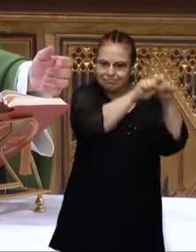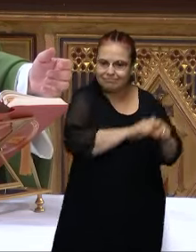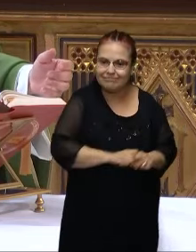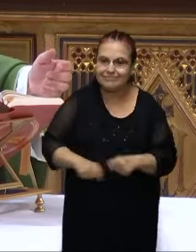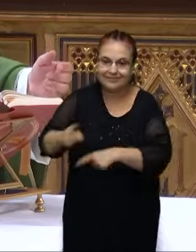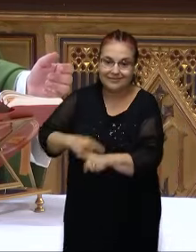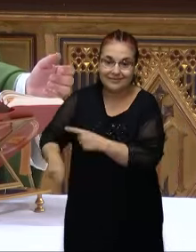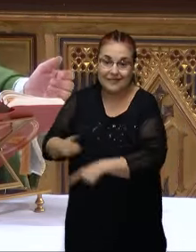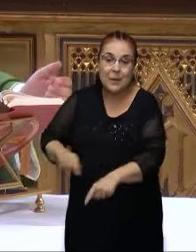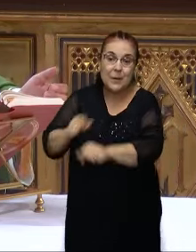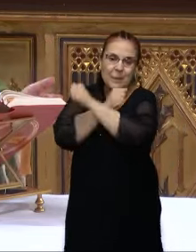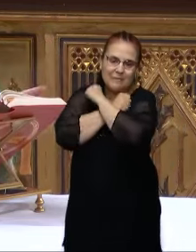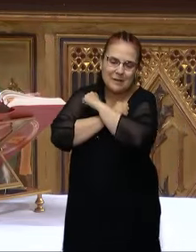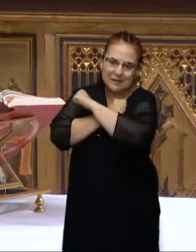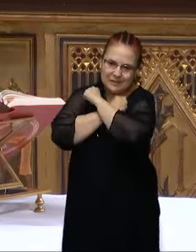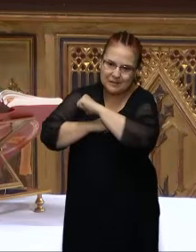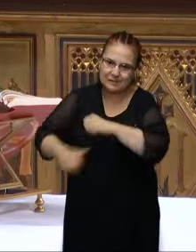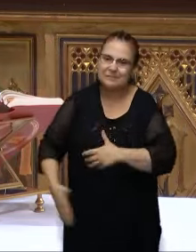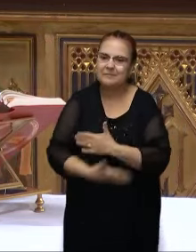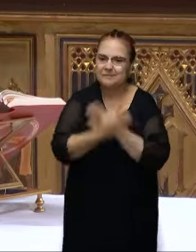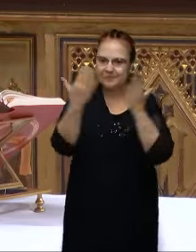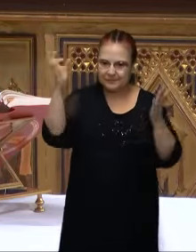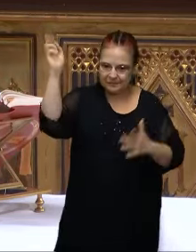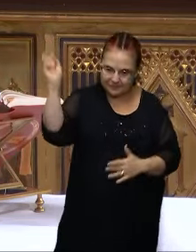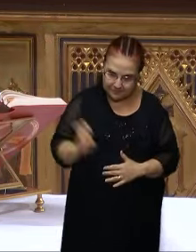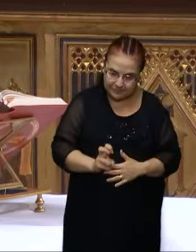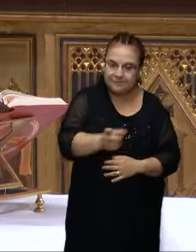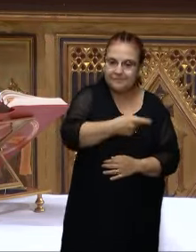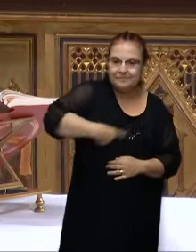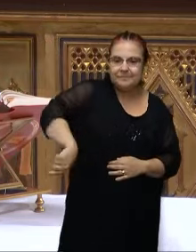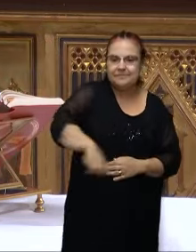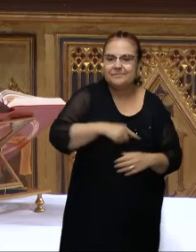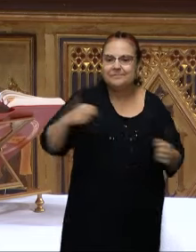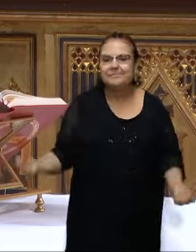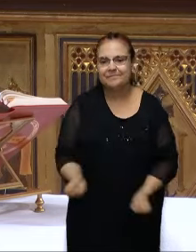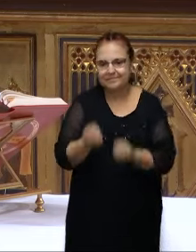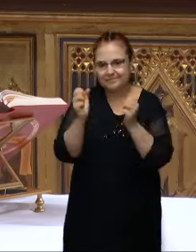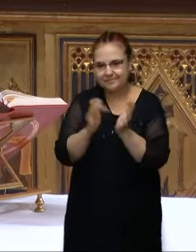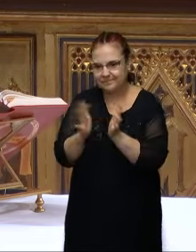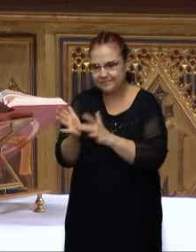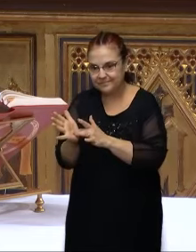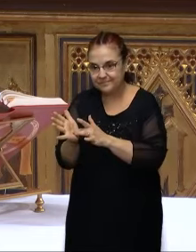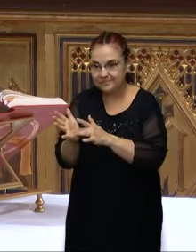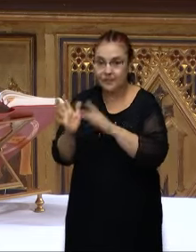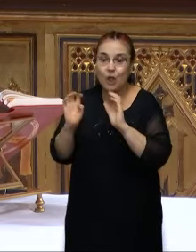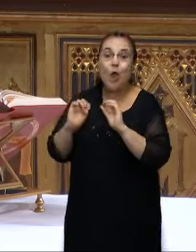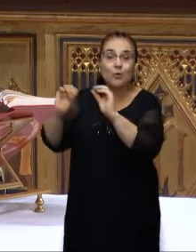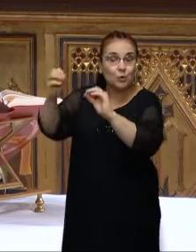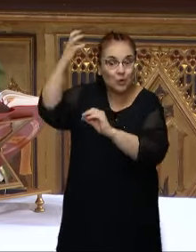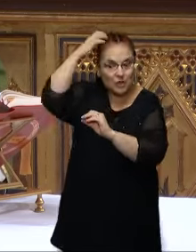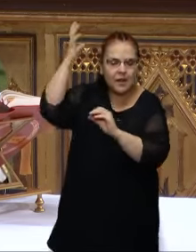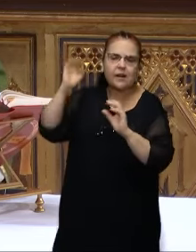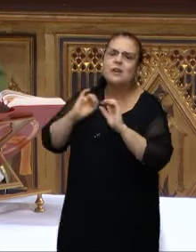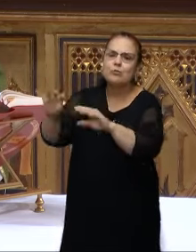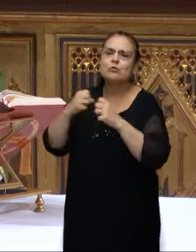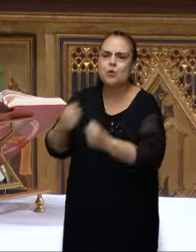toda perturbación, mientras esperamos la gloriosa venida de nuestro Salvador Jesucristo.